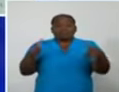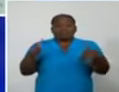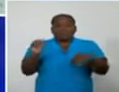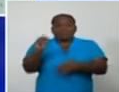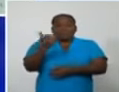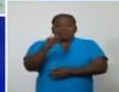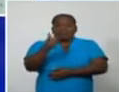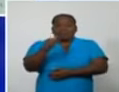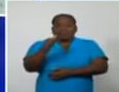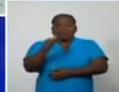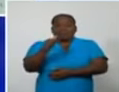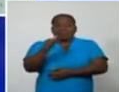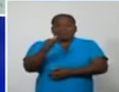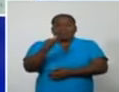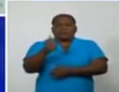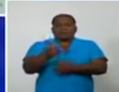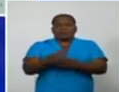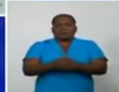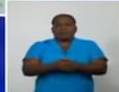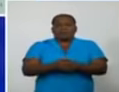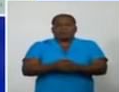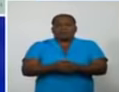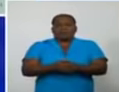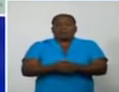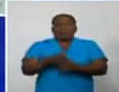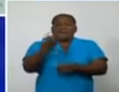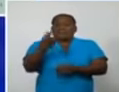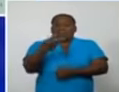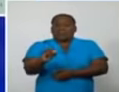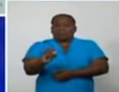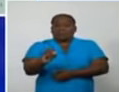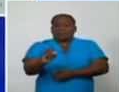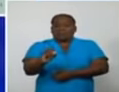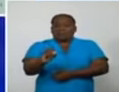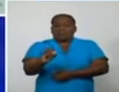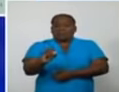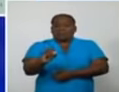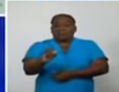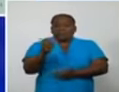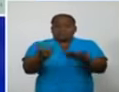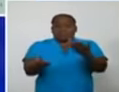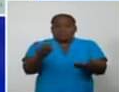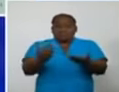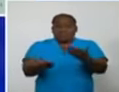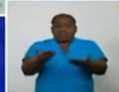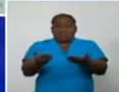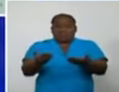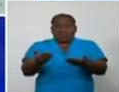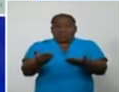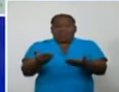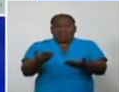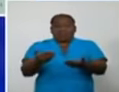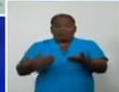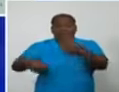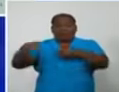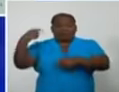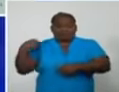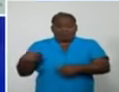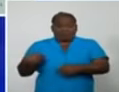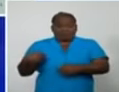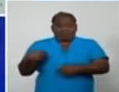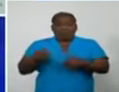de casos confirmados ayer, 20 en comparación con el día anterior, el mayor número en el